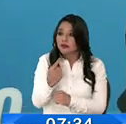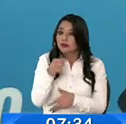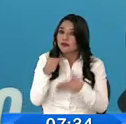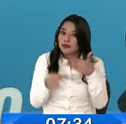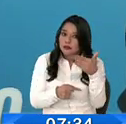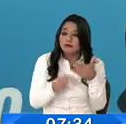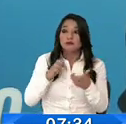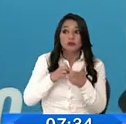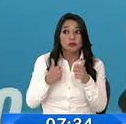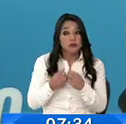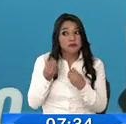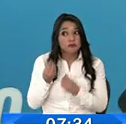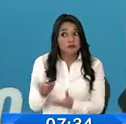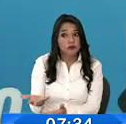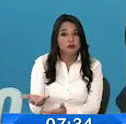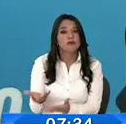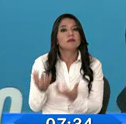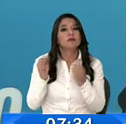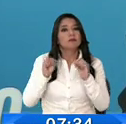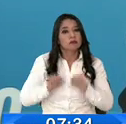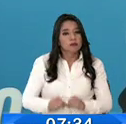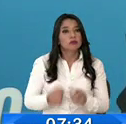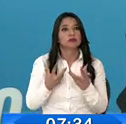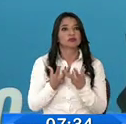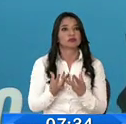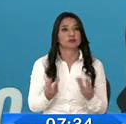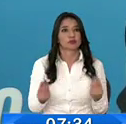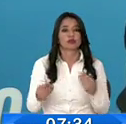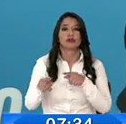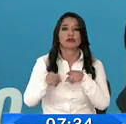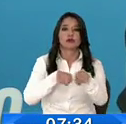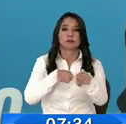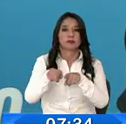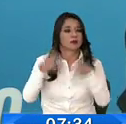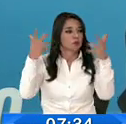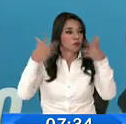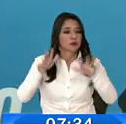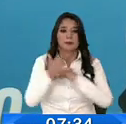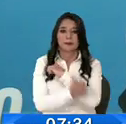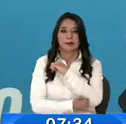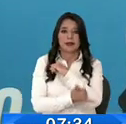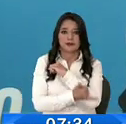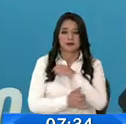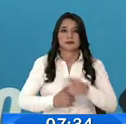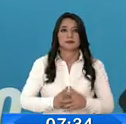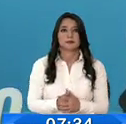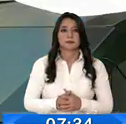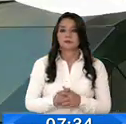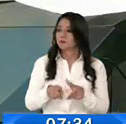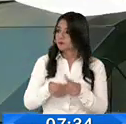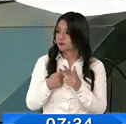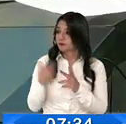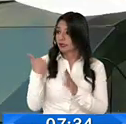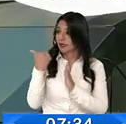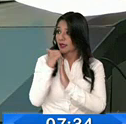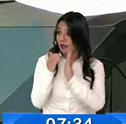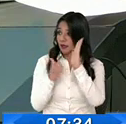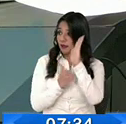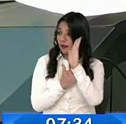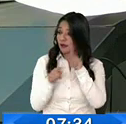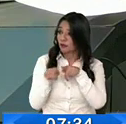nuestros graves problemas y sin competir con quien sea partamos un hecho hay agenda de competitividad